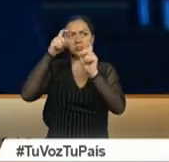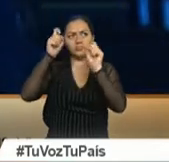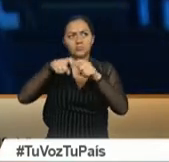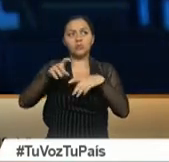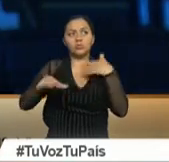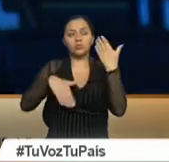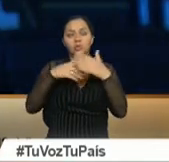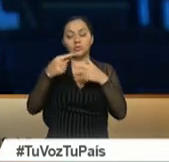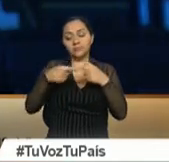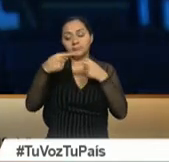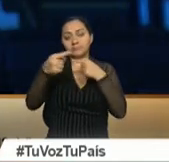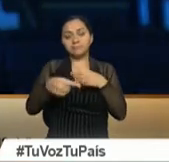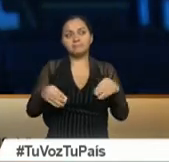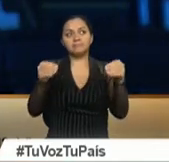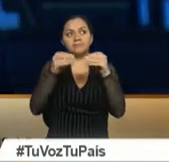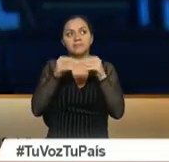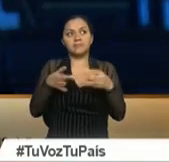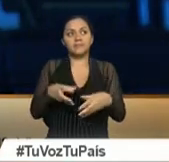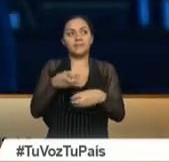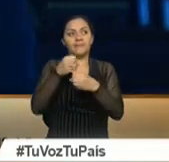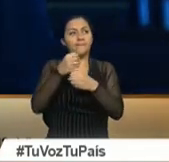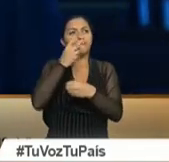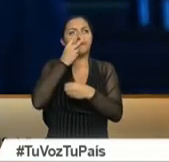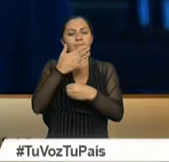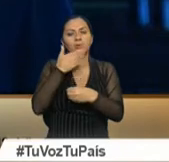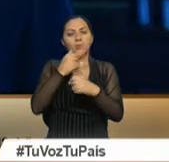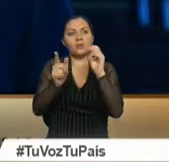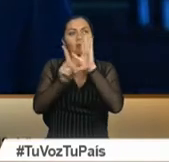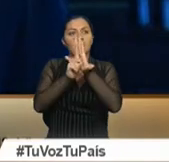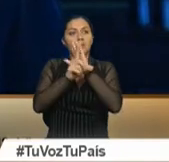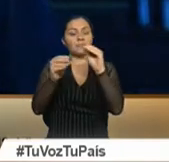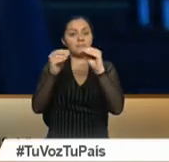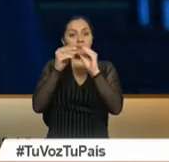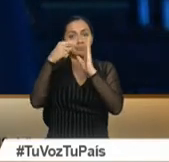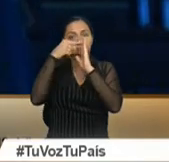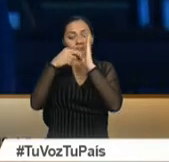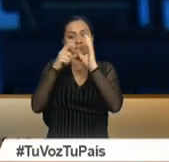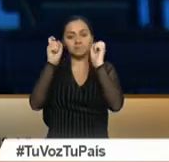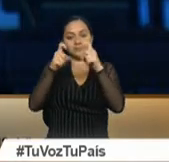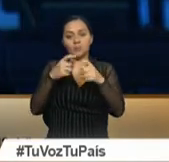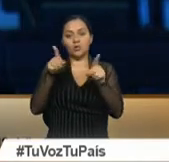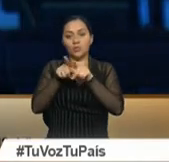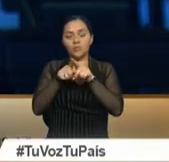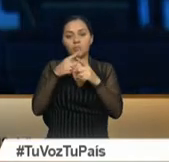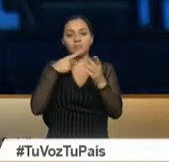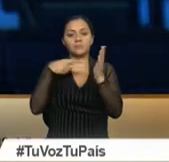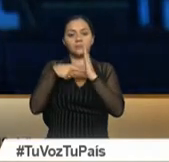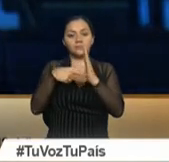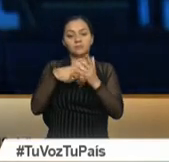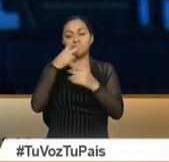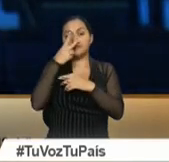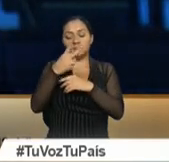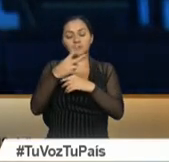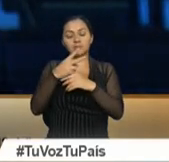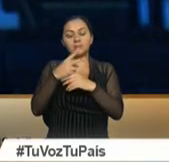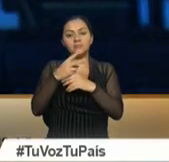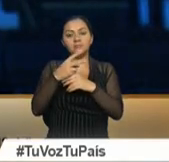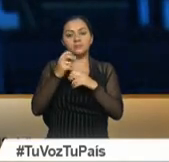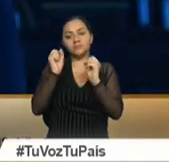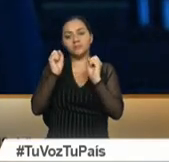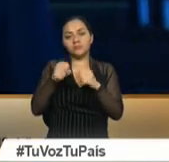se brinde seguridad jurídica legal y tributaria, de tal manera que los escenarios futuros